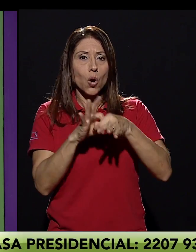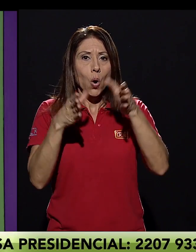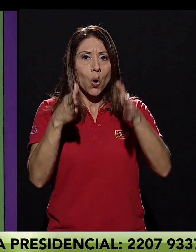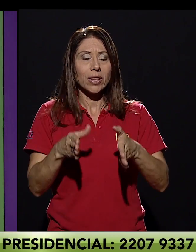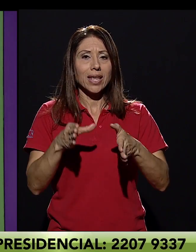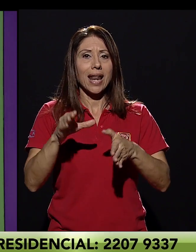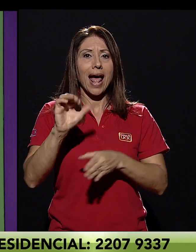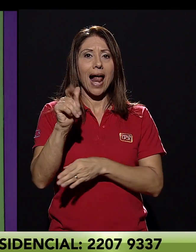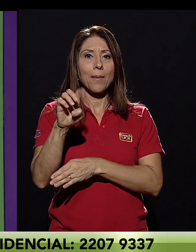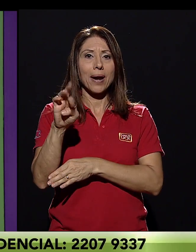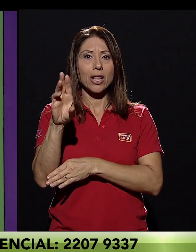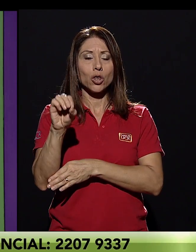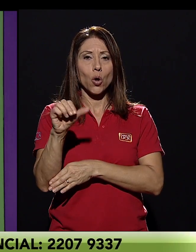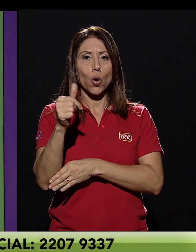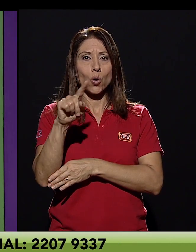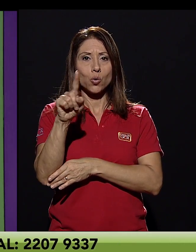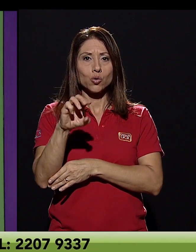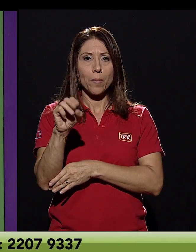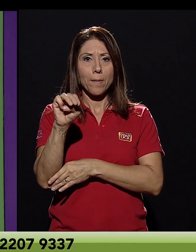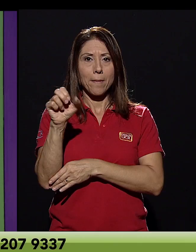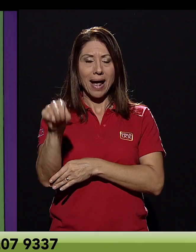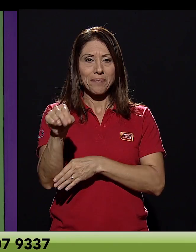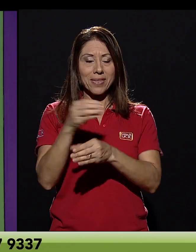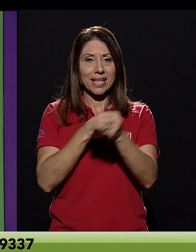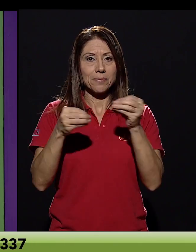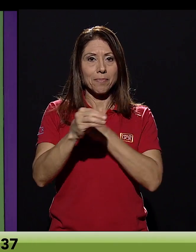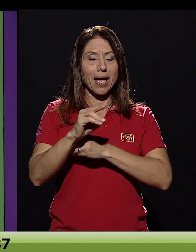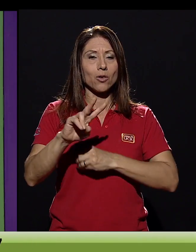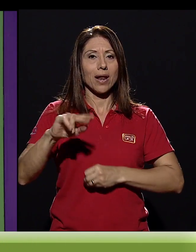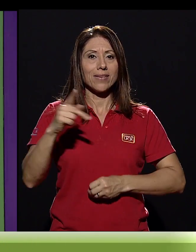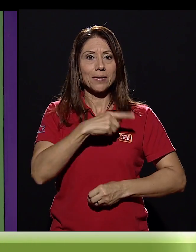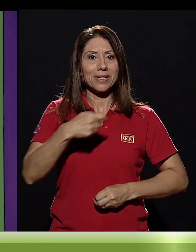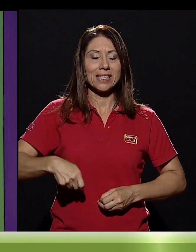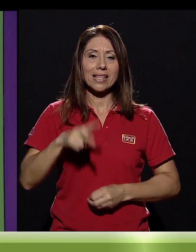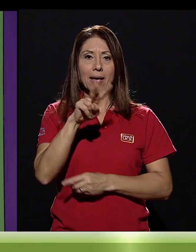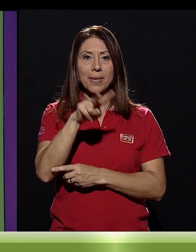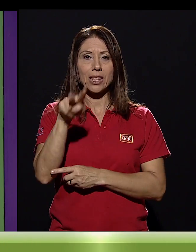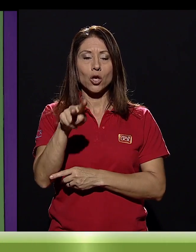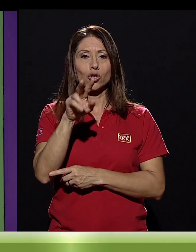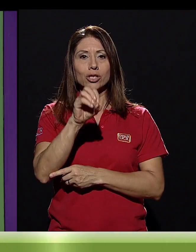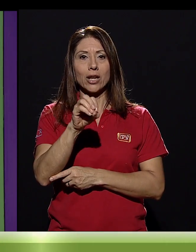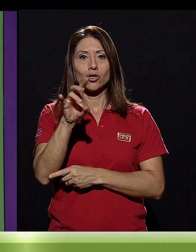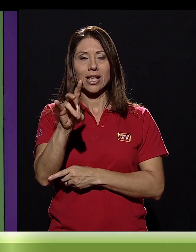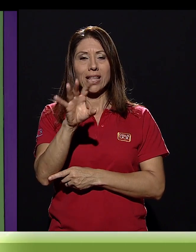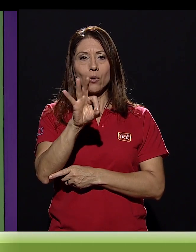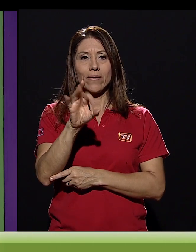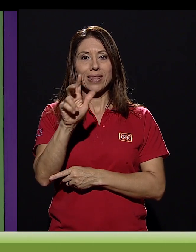lo coordina el compañero Alberto Guzmán en el despacho de la vicepresidenta y lo pueden localizar al